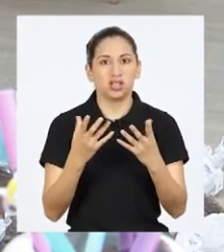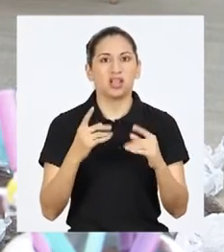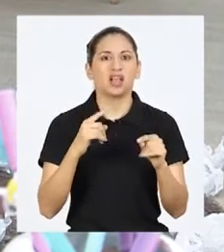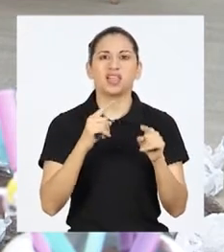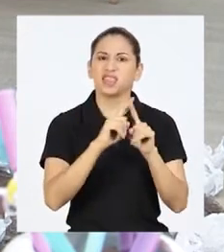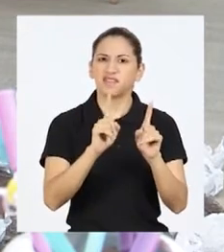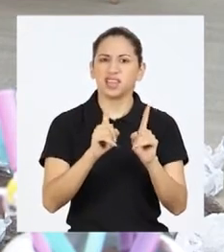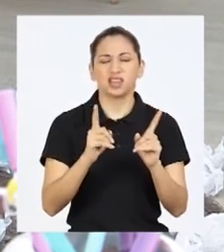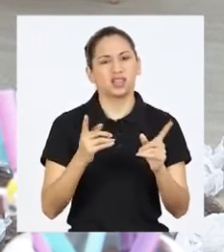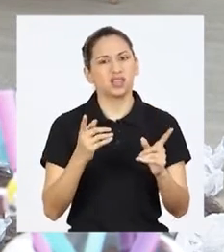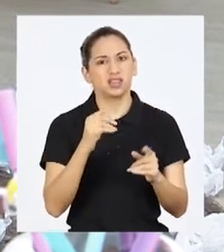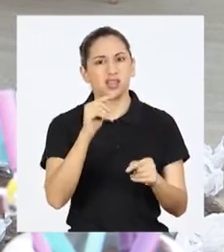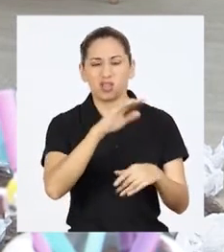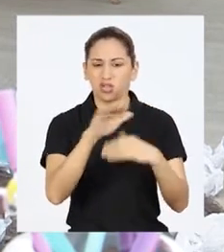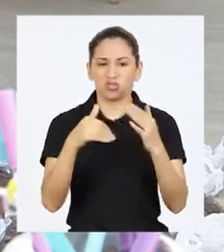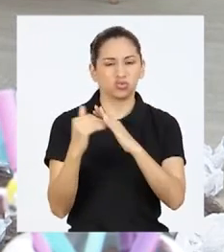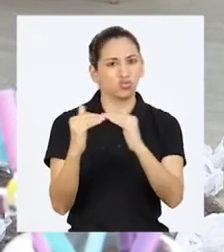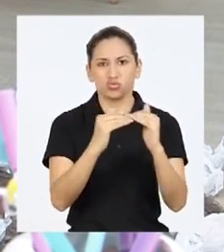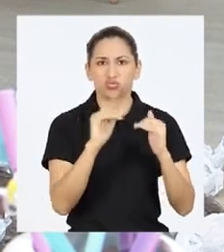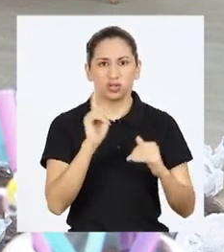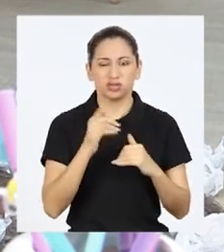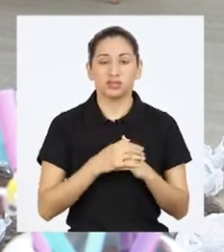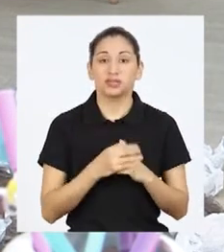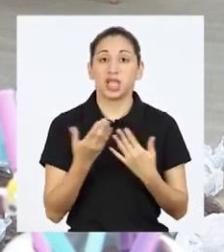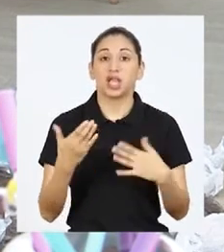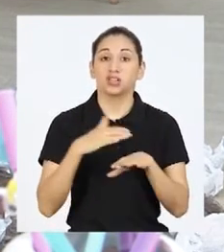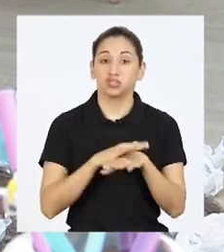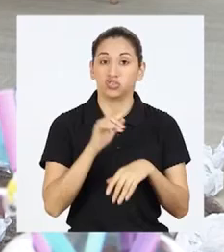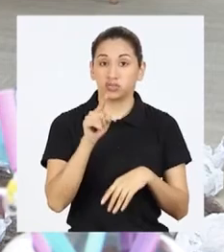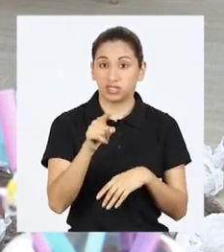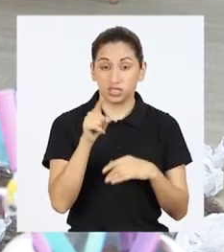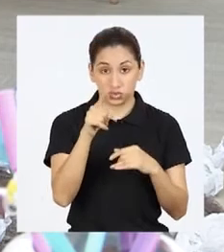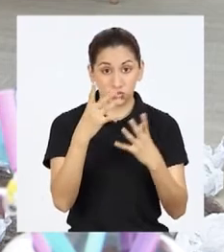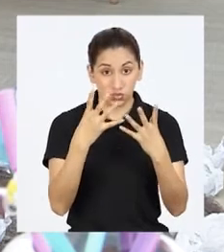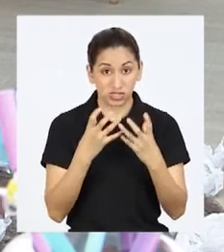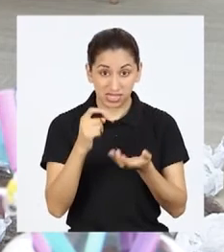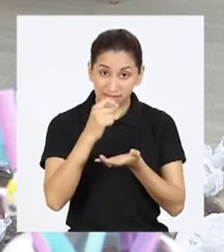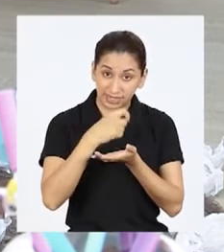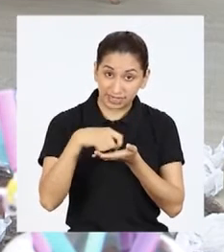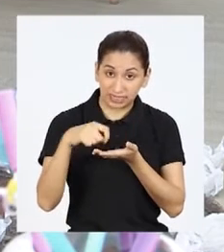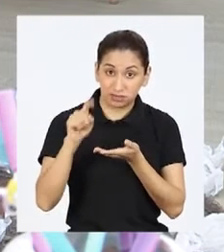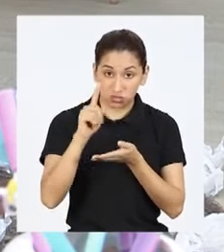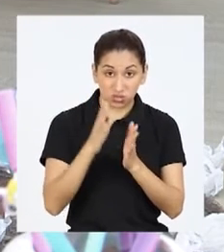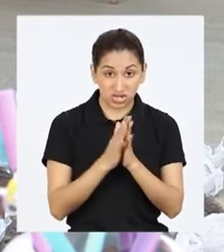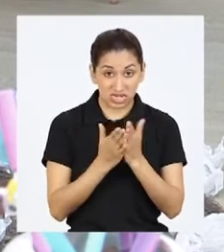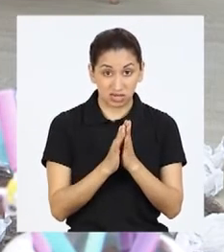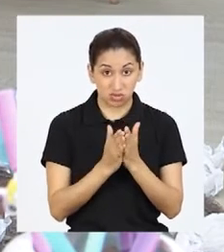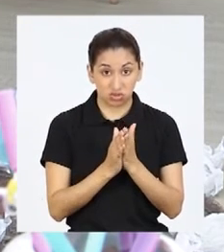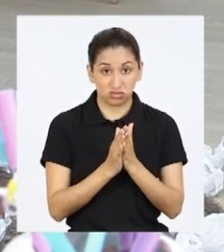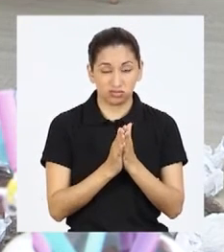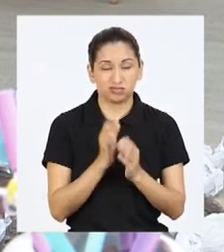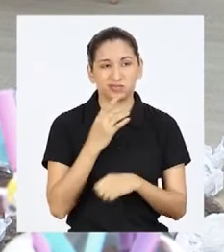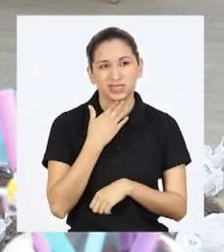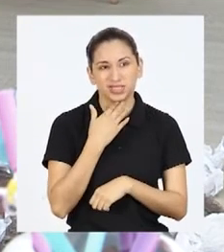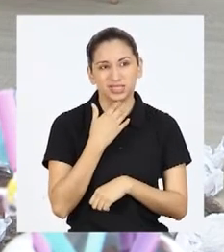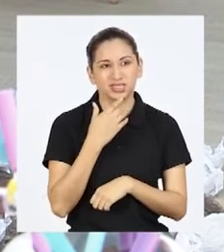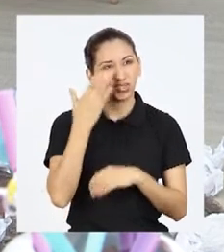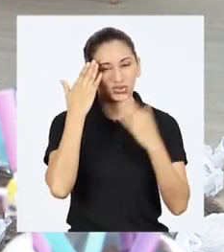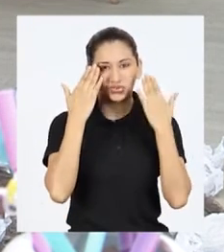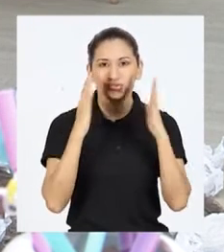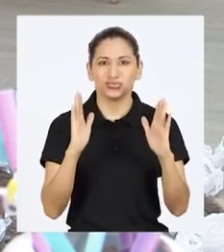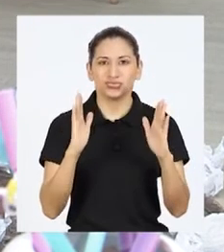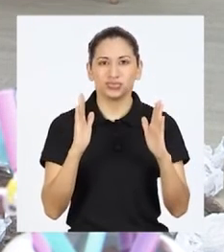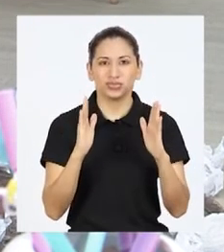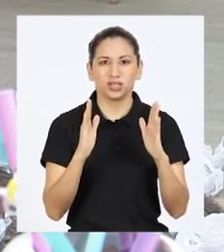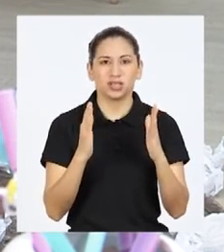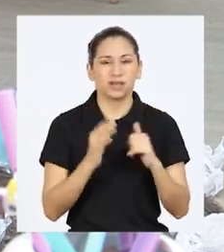manera distinta a las y los demás. ¿Y sobre eso quieres escribir un libro? La verdad no lo sé. Tan